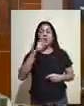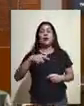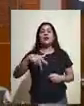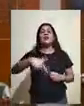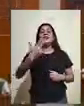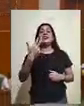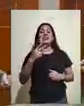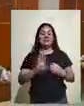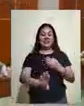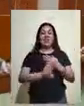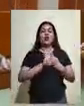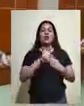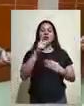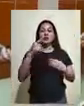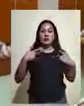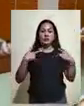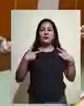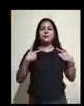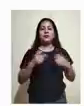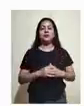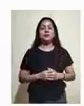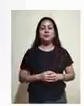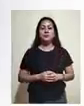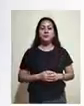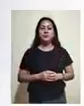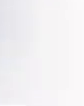contra, una abstención y un voto nulo.